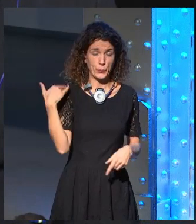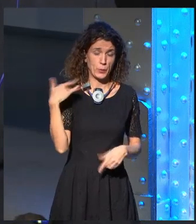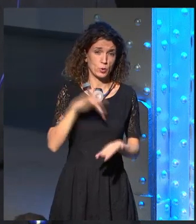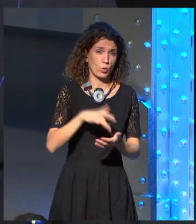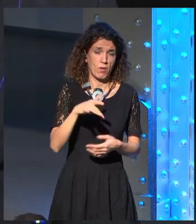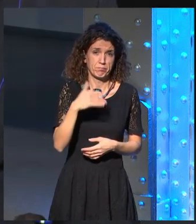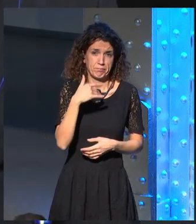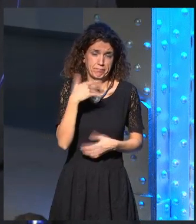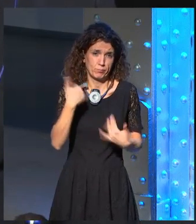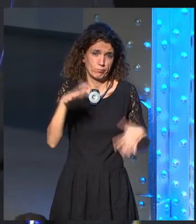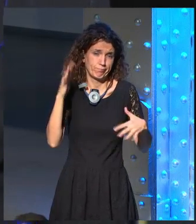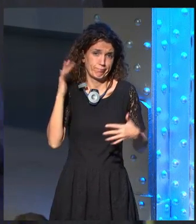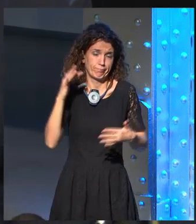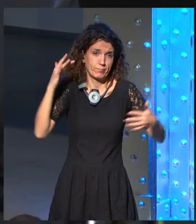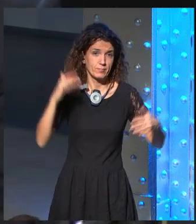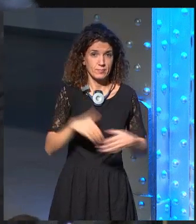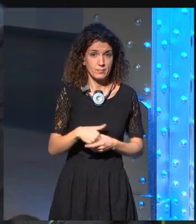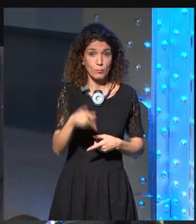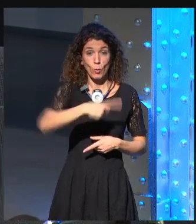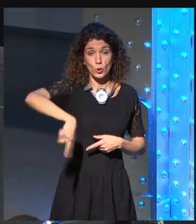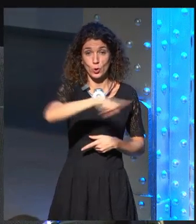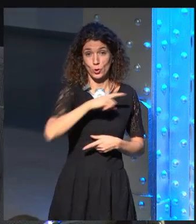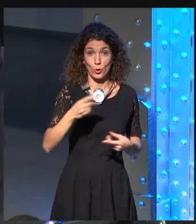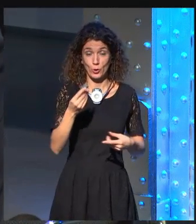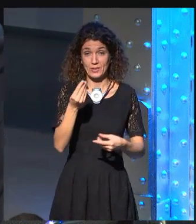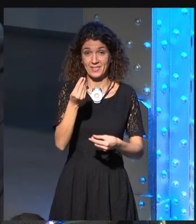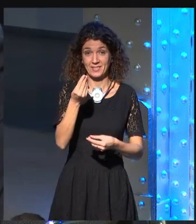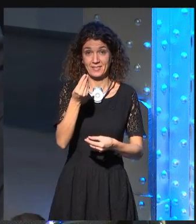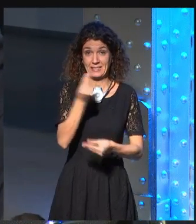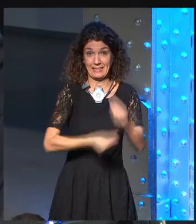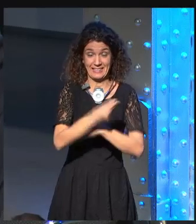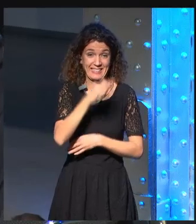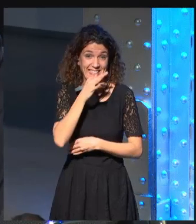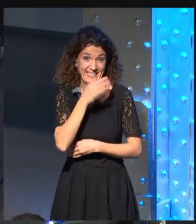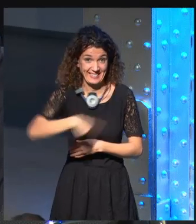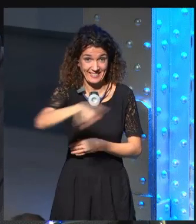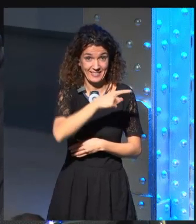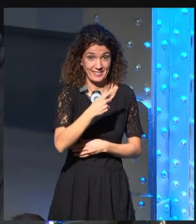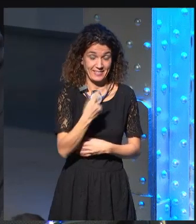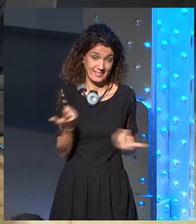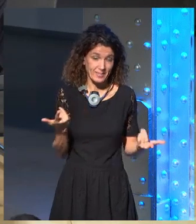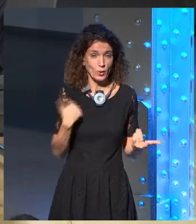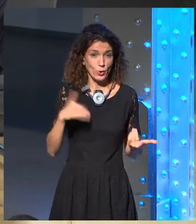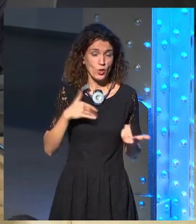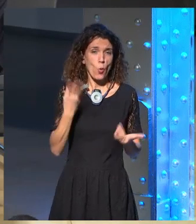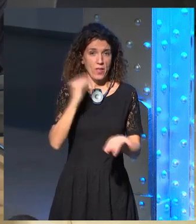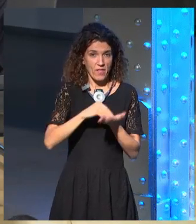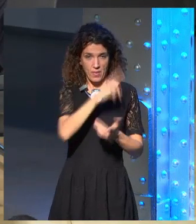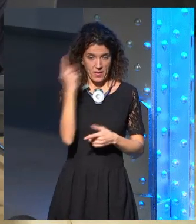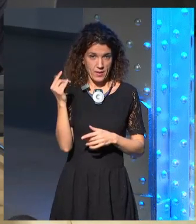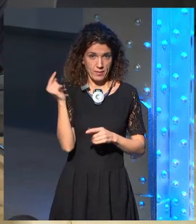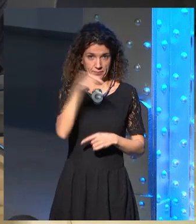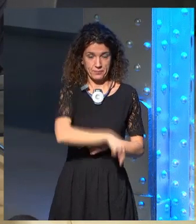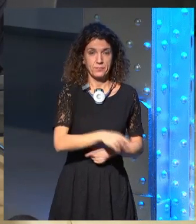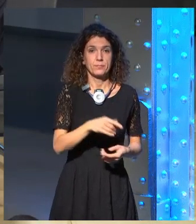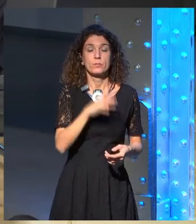Hace probablemente un rato, igual no estabais muchos de vosotros ni aquí, no habéis nacido. Pero sí, he estado unas cuantas veces. Pies